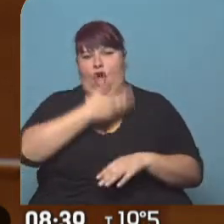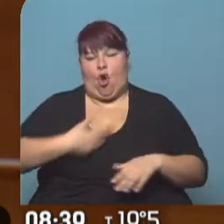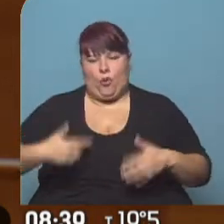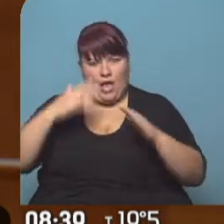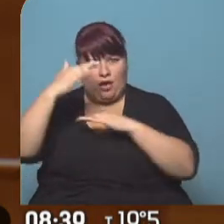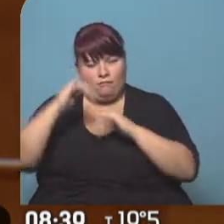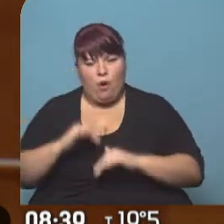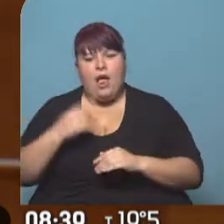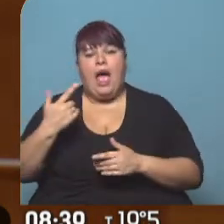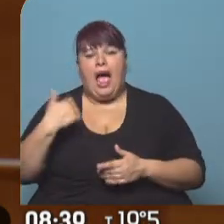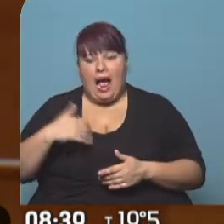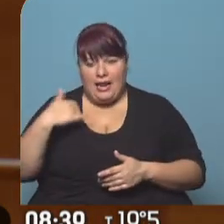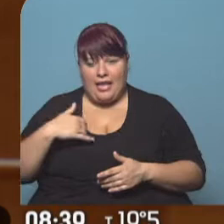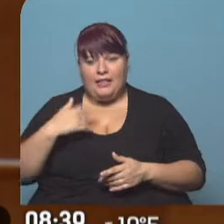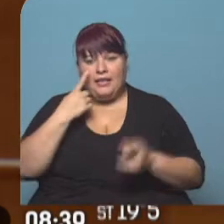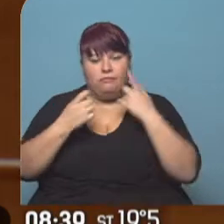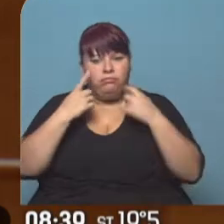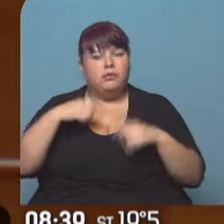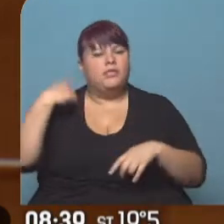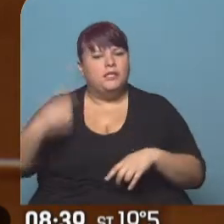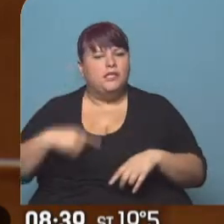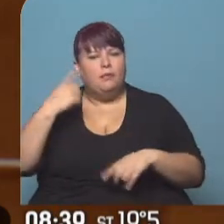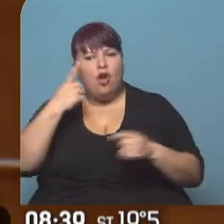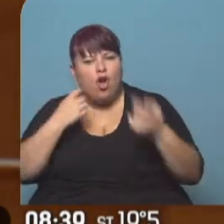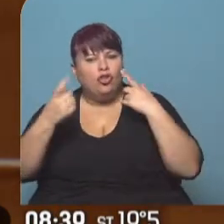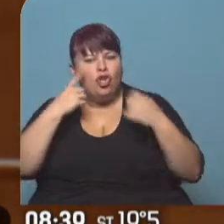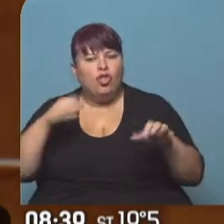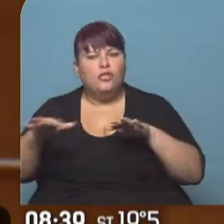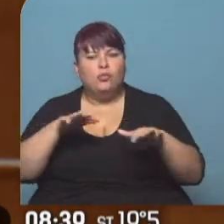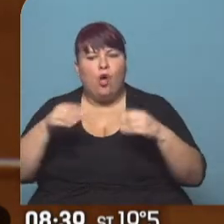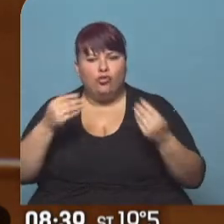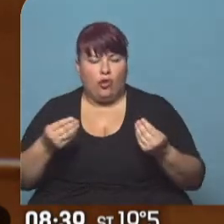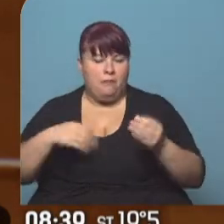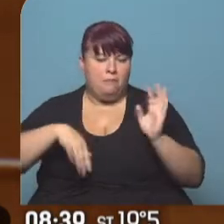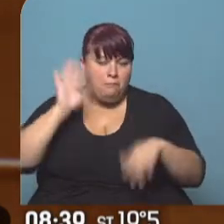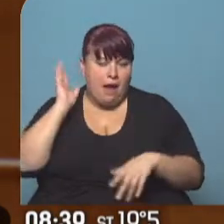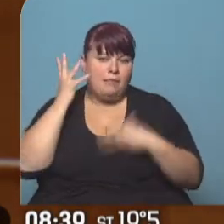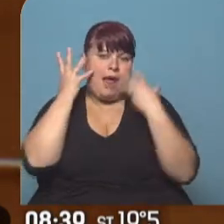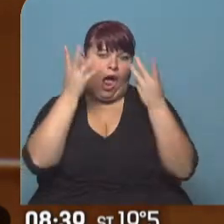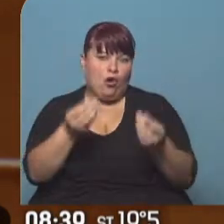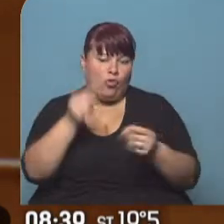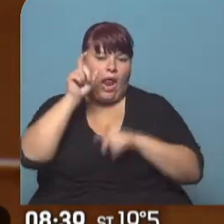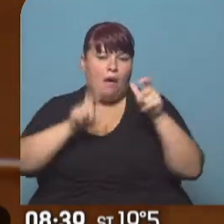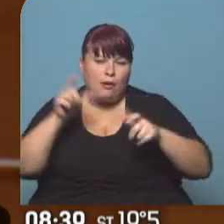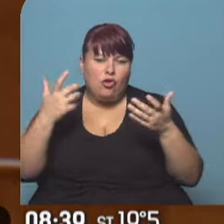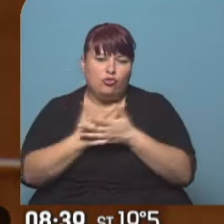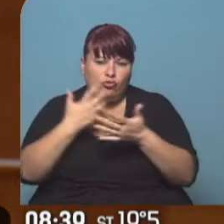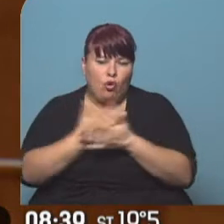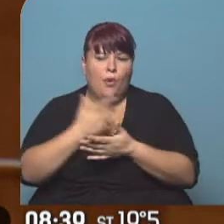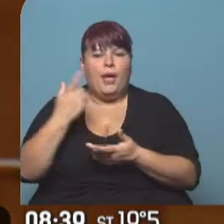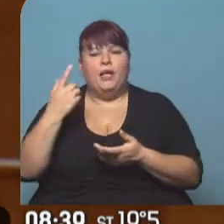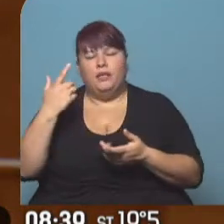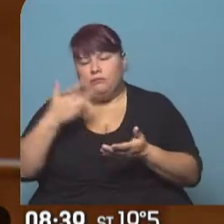y por eso la argentina toma medidas y todo el tiempo está monitoreando situaciones sobre todo de ayuda a damnificados y a